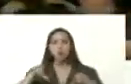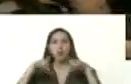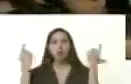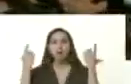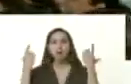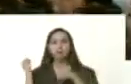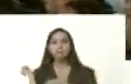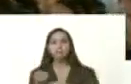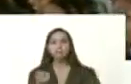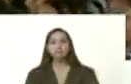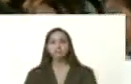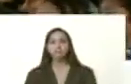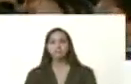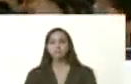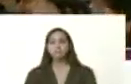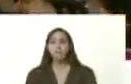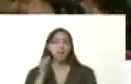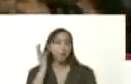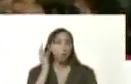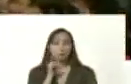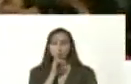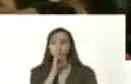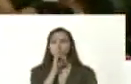Las mujeres hoy están calladitas.